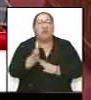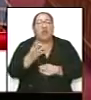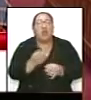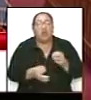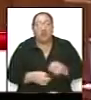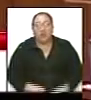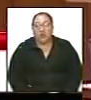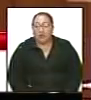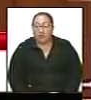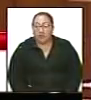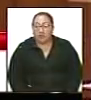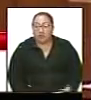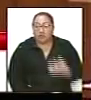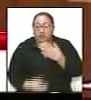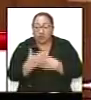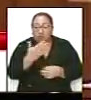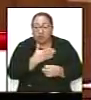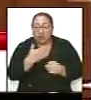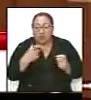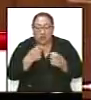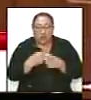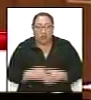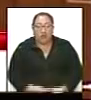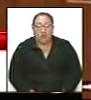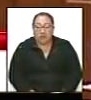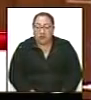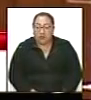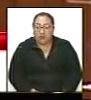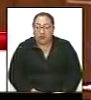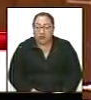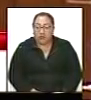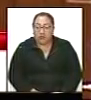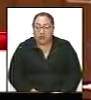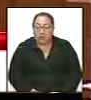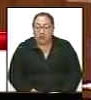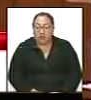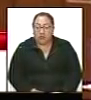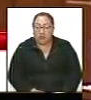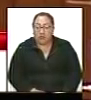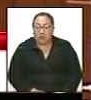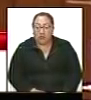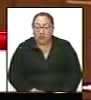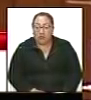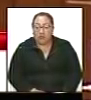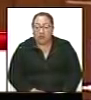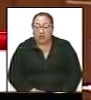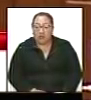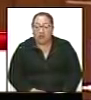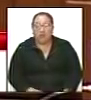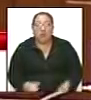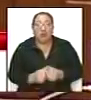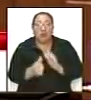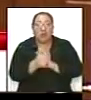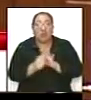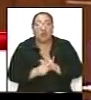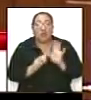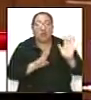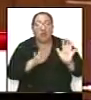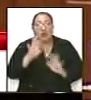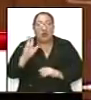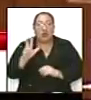Muy buenos días, señor presidente, colegas congresistas. De conformidad con el artículo 93 de la Constitución